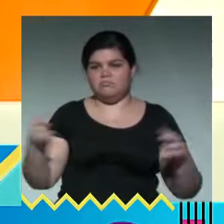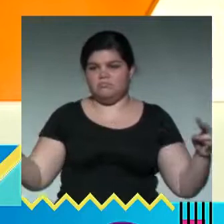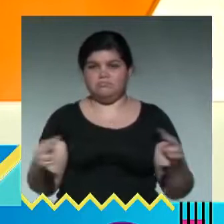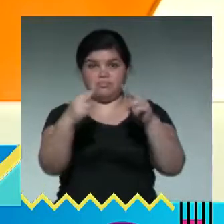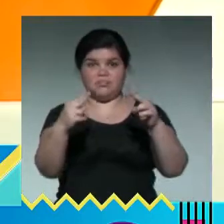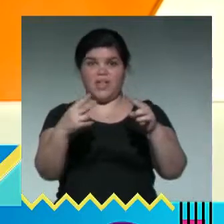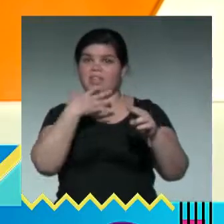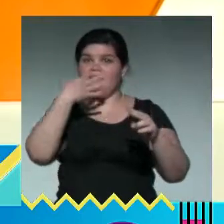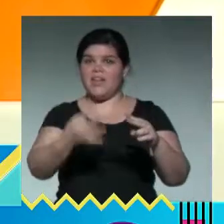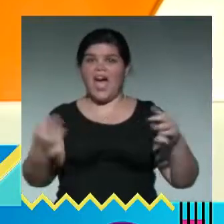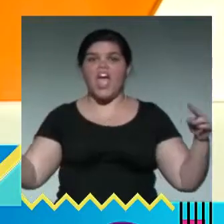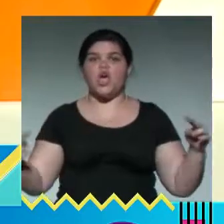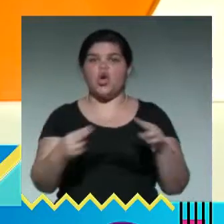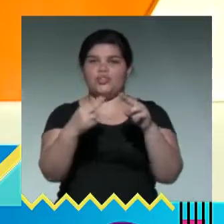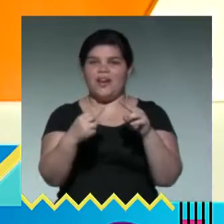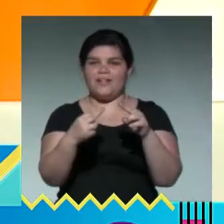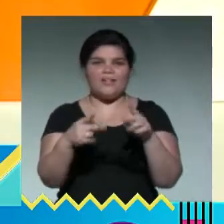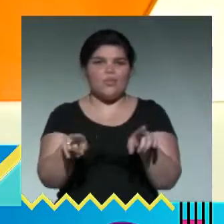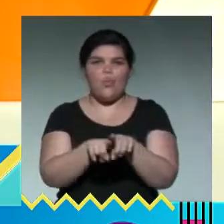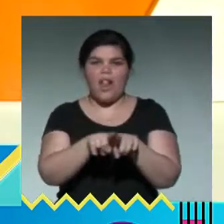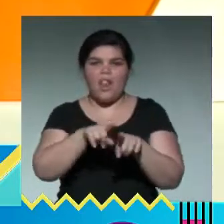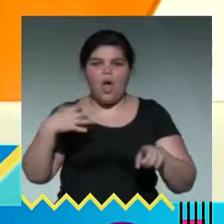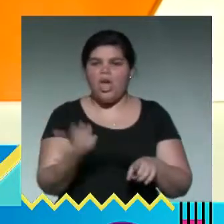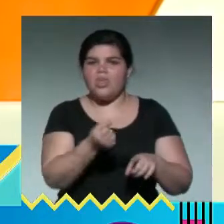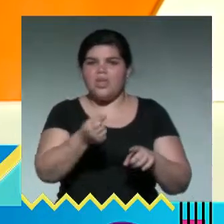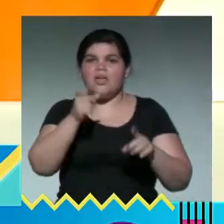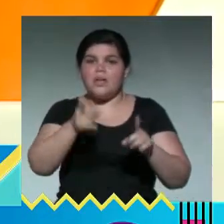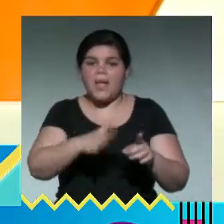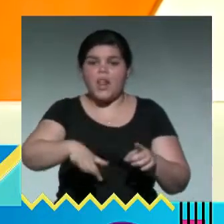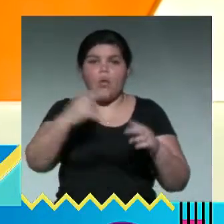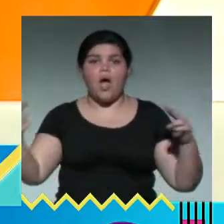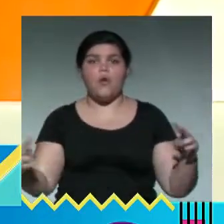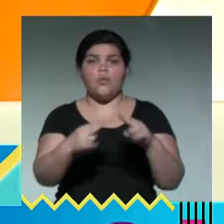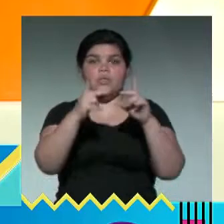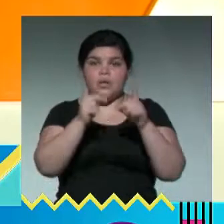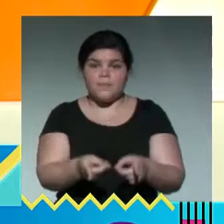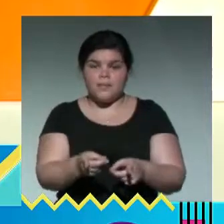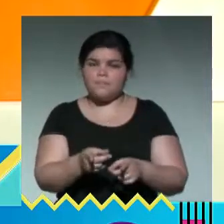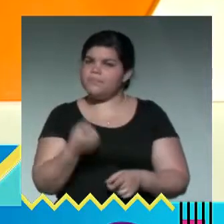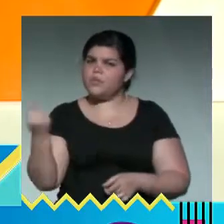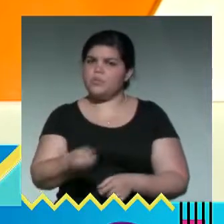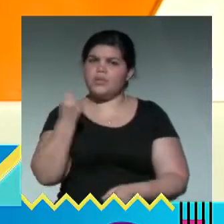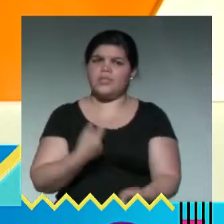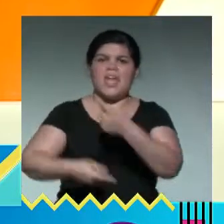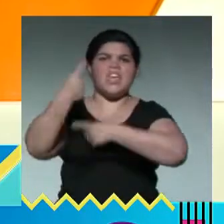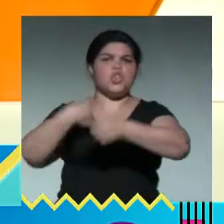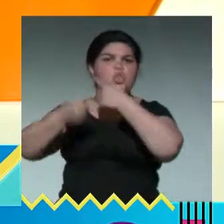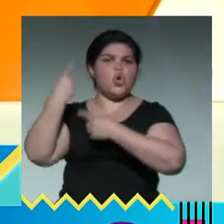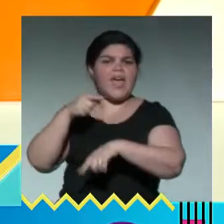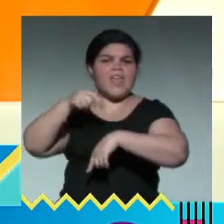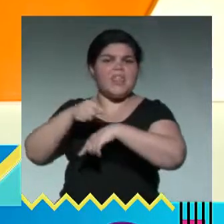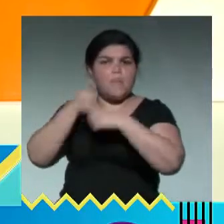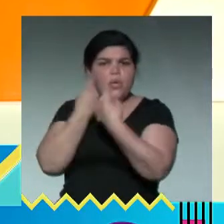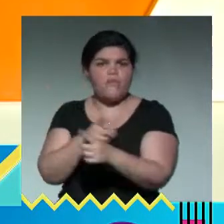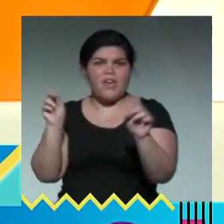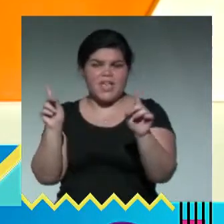fue un encuentro. Pero también hay que ubicarlo en un contexto y en un paradigma completamente distinto al que nosotros hoy somos capaces